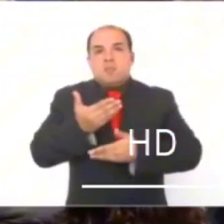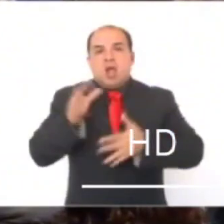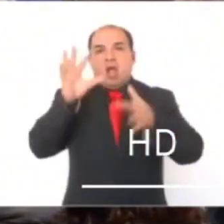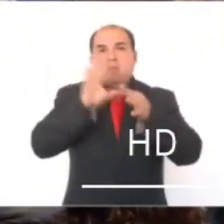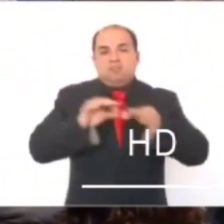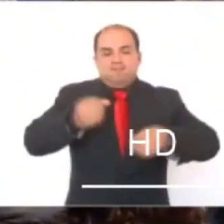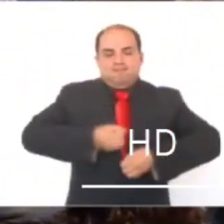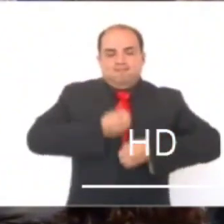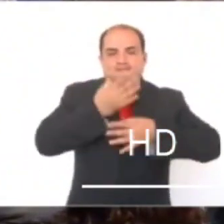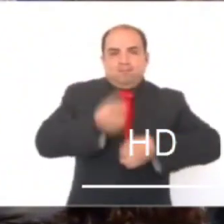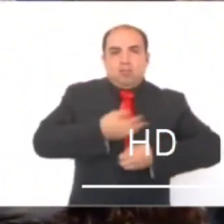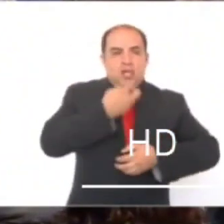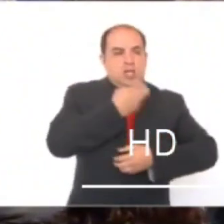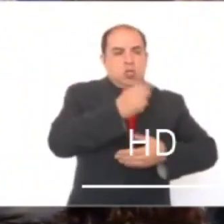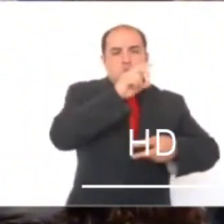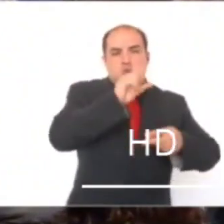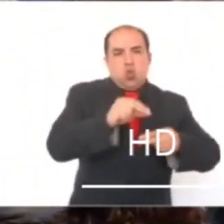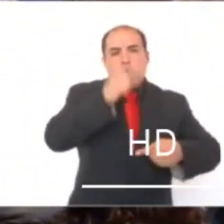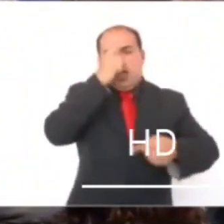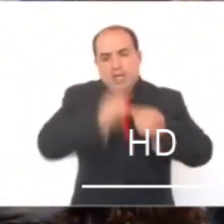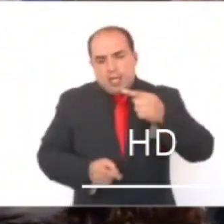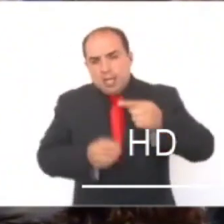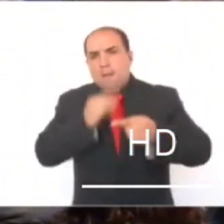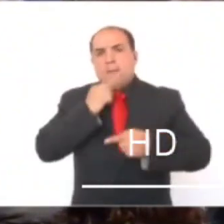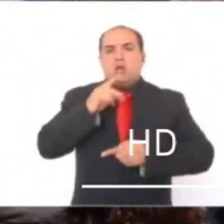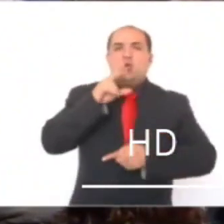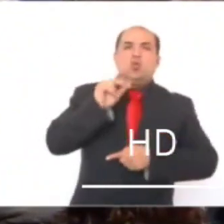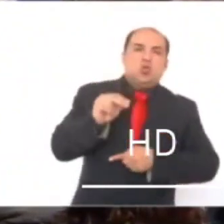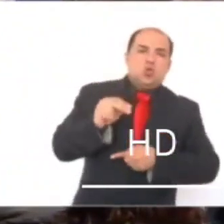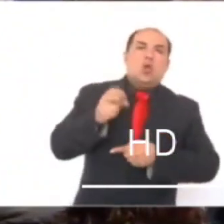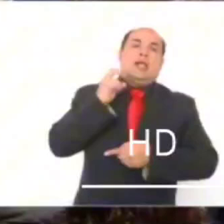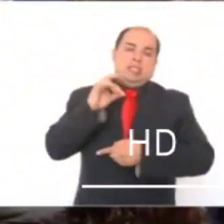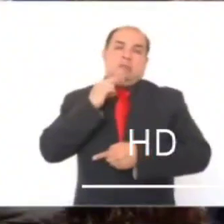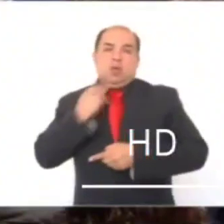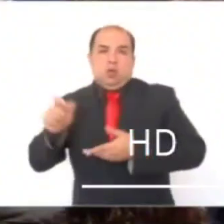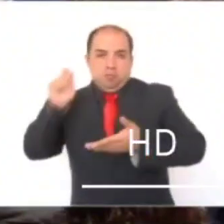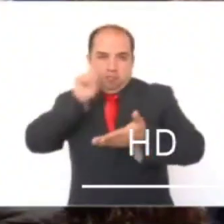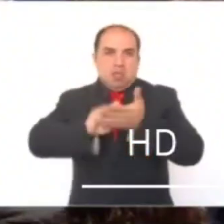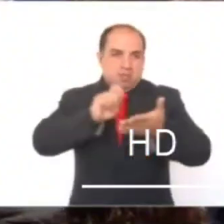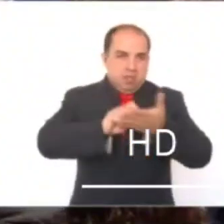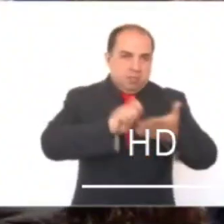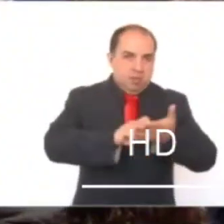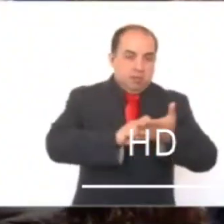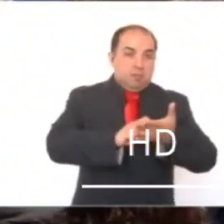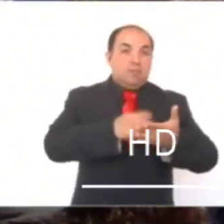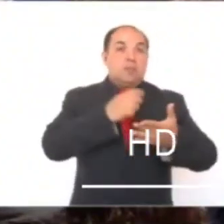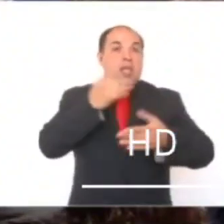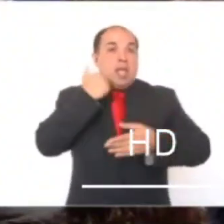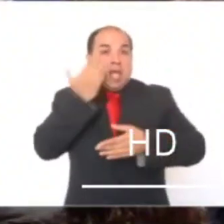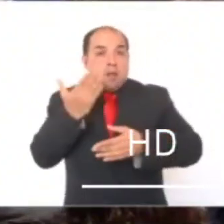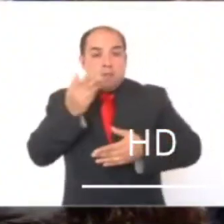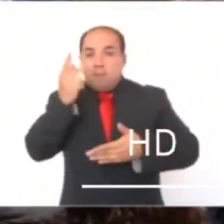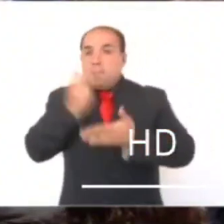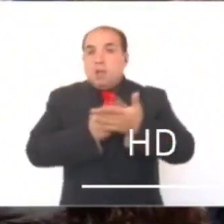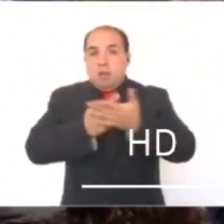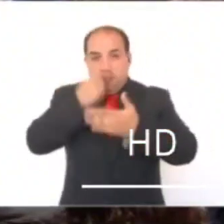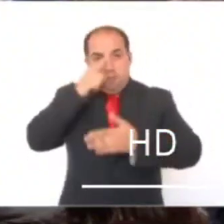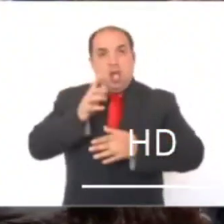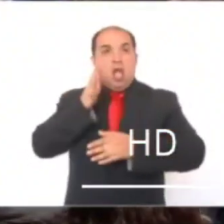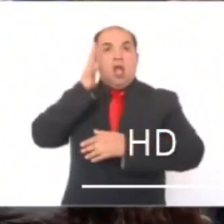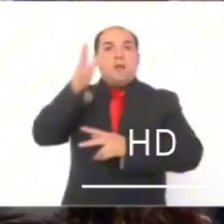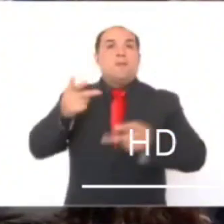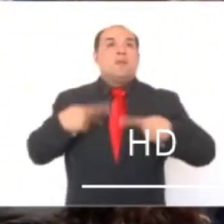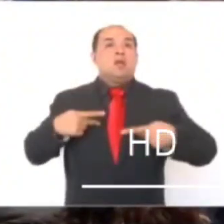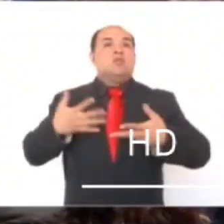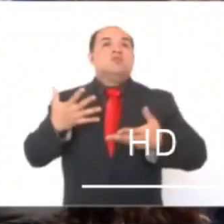no, quítala acá, mejor aquí no, mejor si ponemos esto, porque lo que queríamos y planeábamos para las futuras